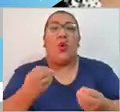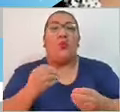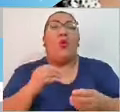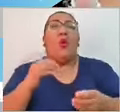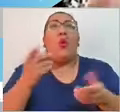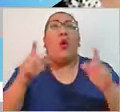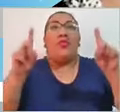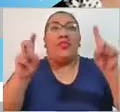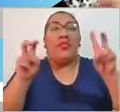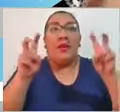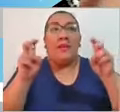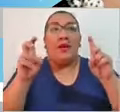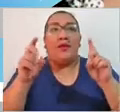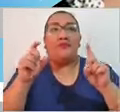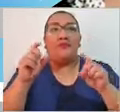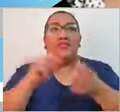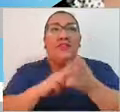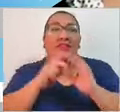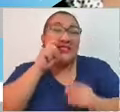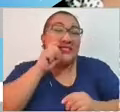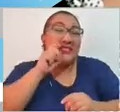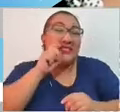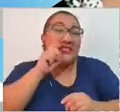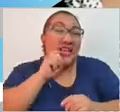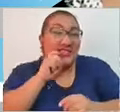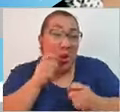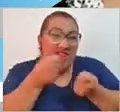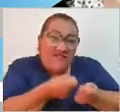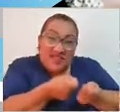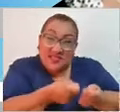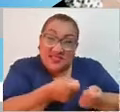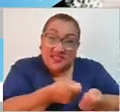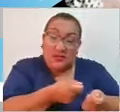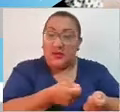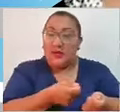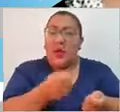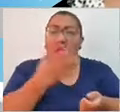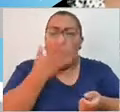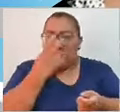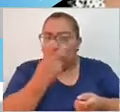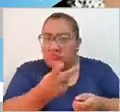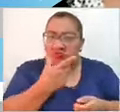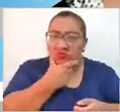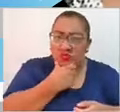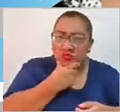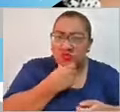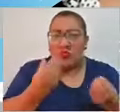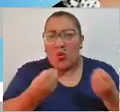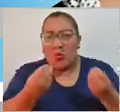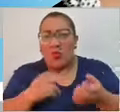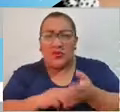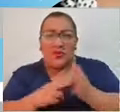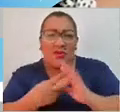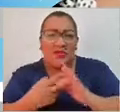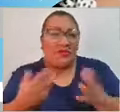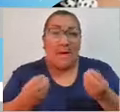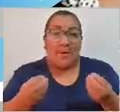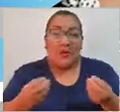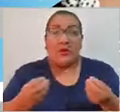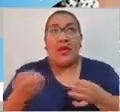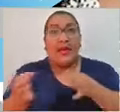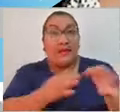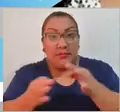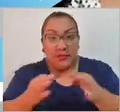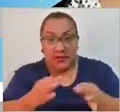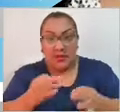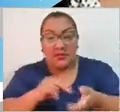sexual son más evidentes, se pueden identificar justamente porque se traducen